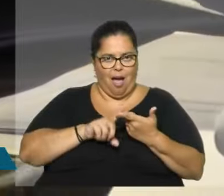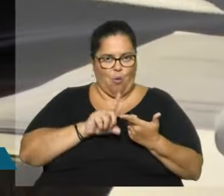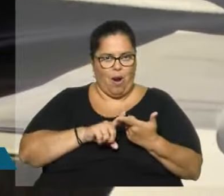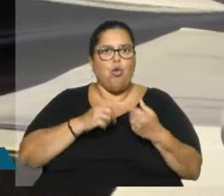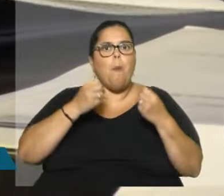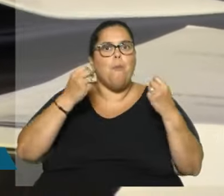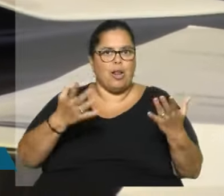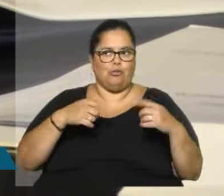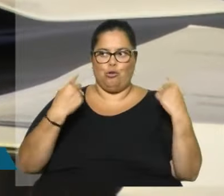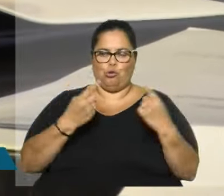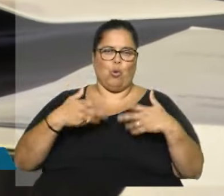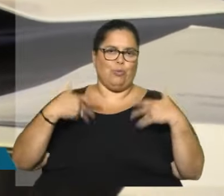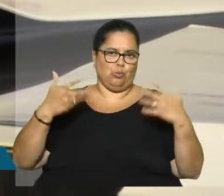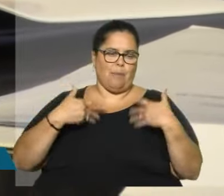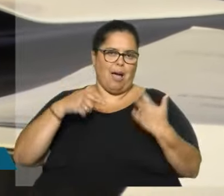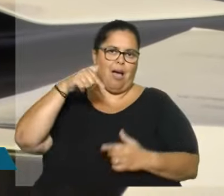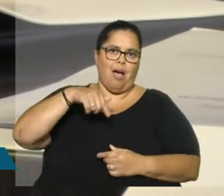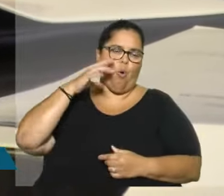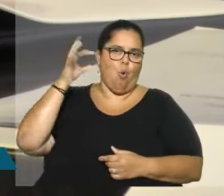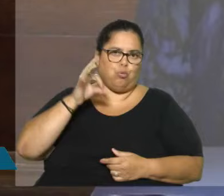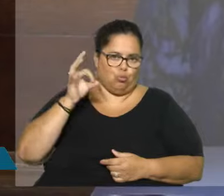entusiasmados por esta